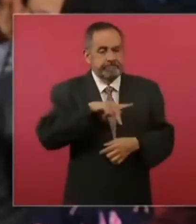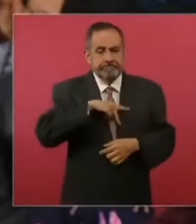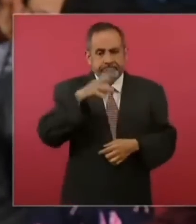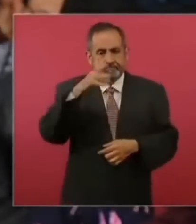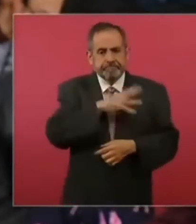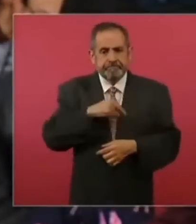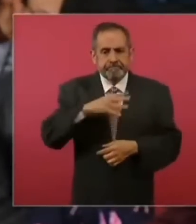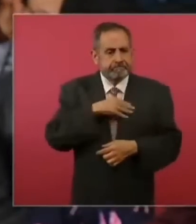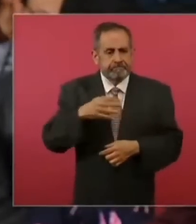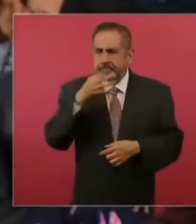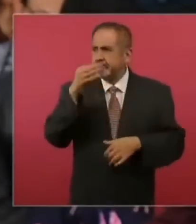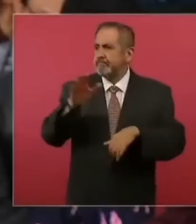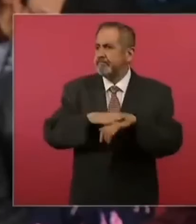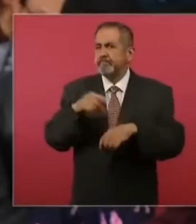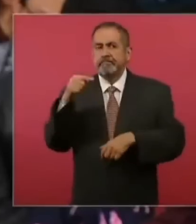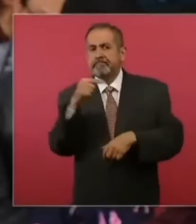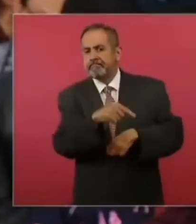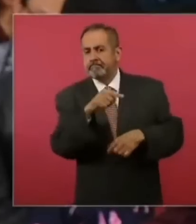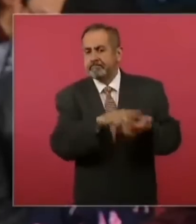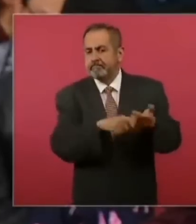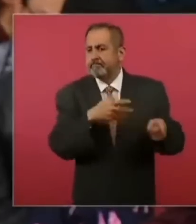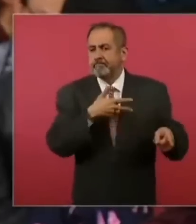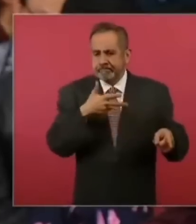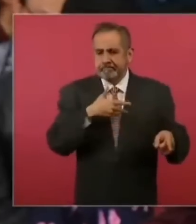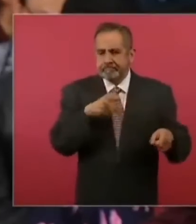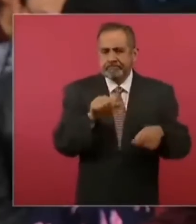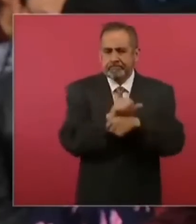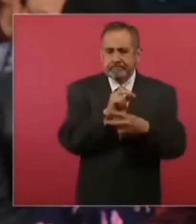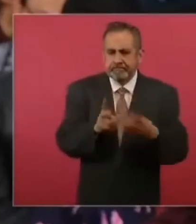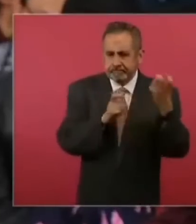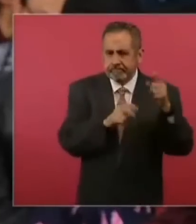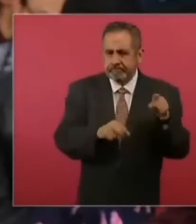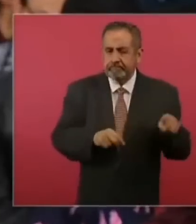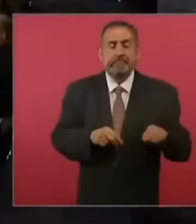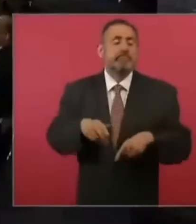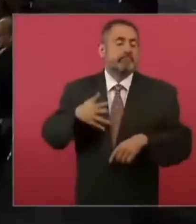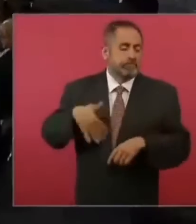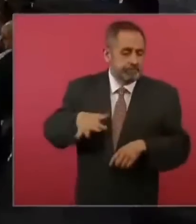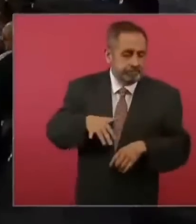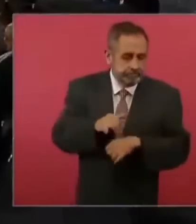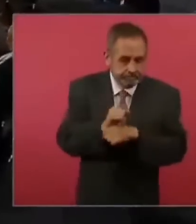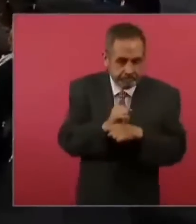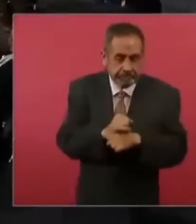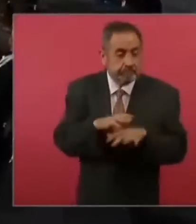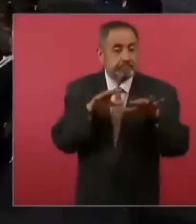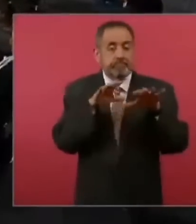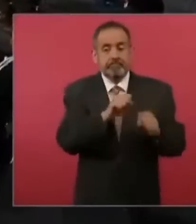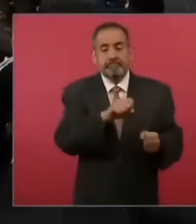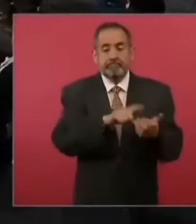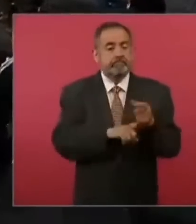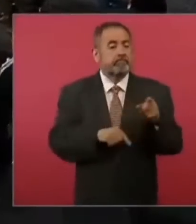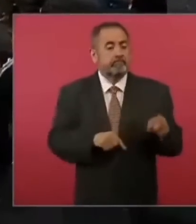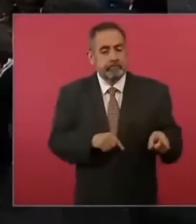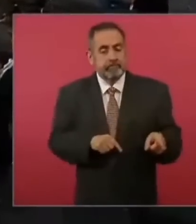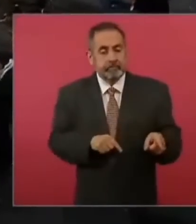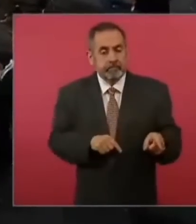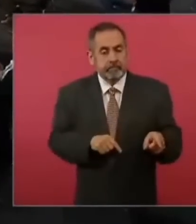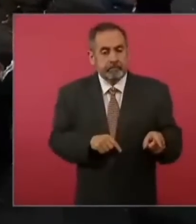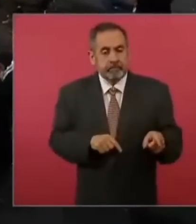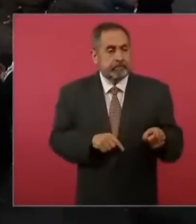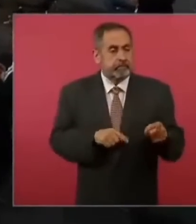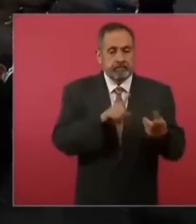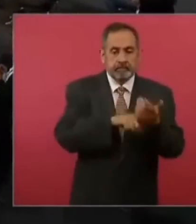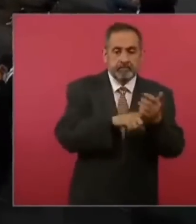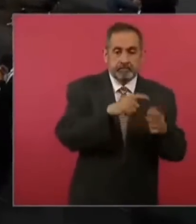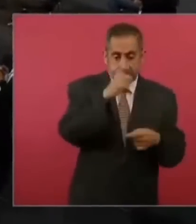gobierno federal y pues bueno, inician la investigación y resulta que detienen tanto a los